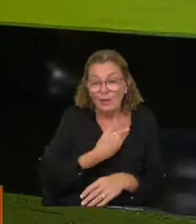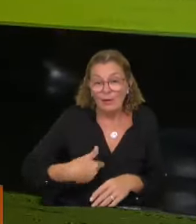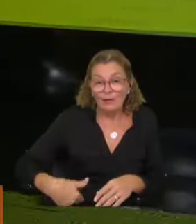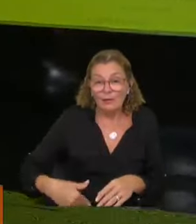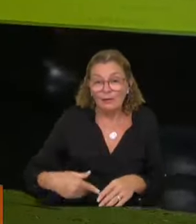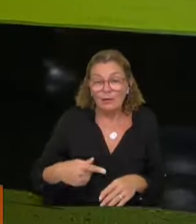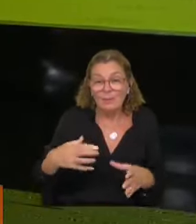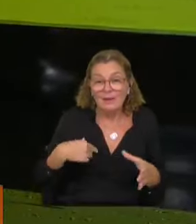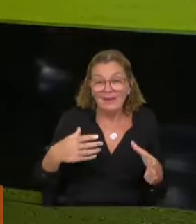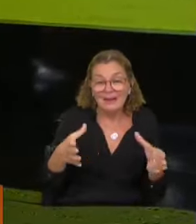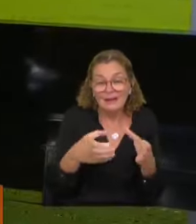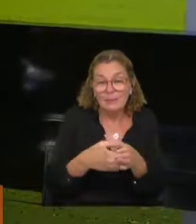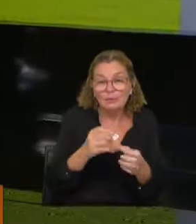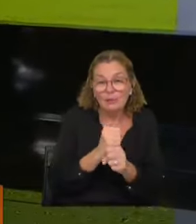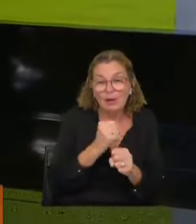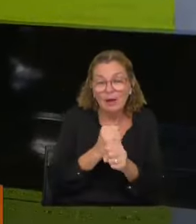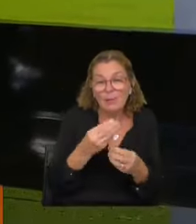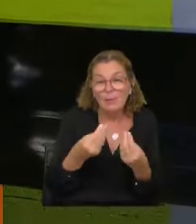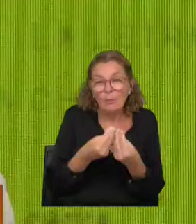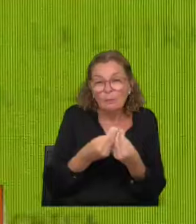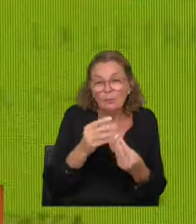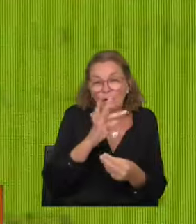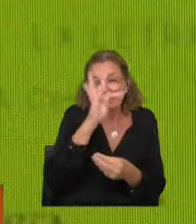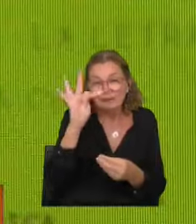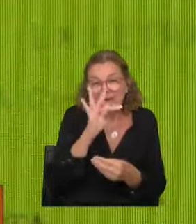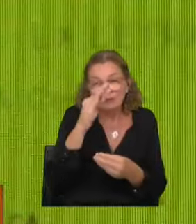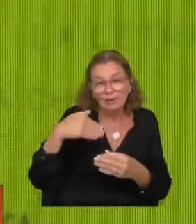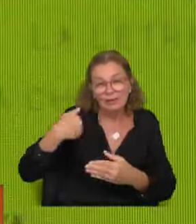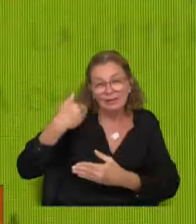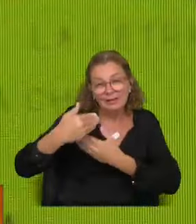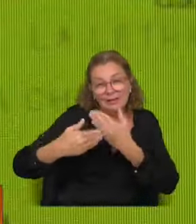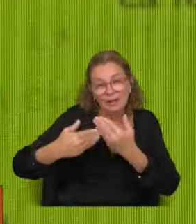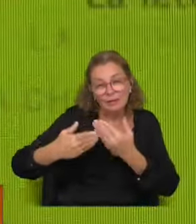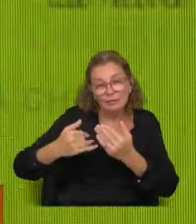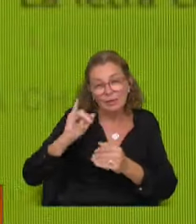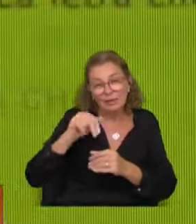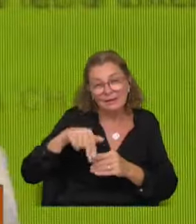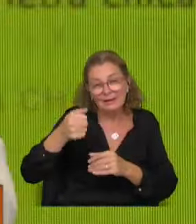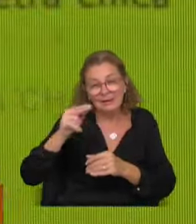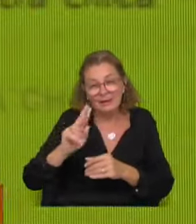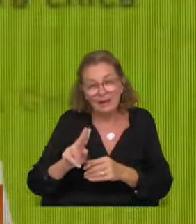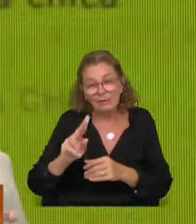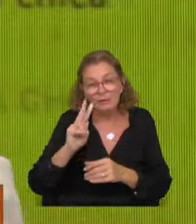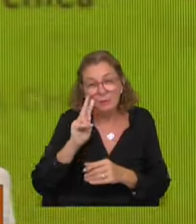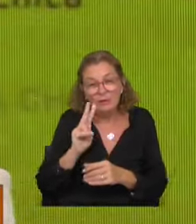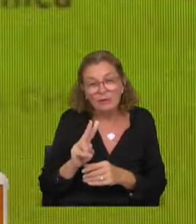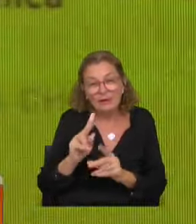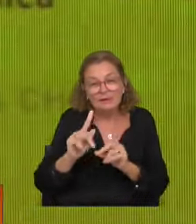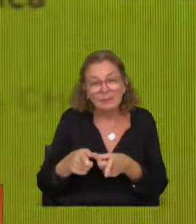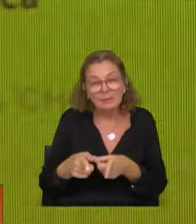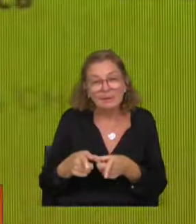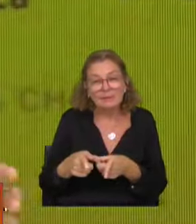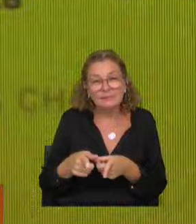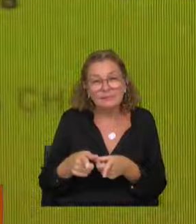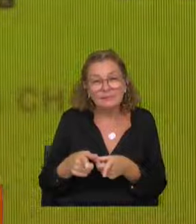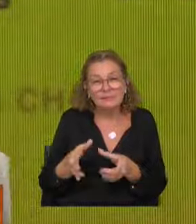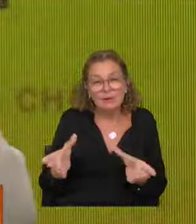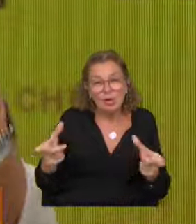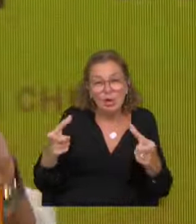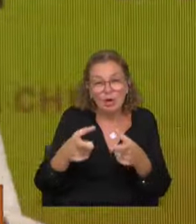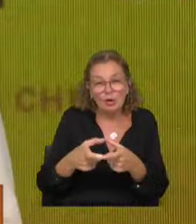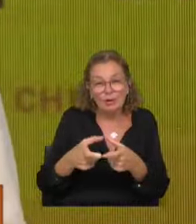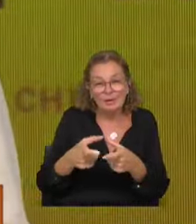Nosotros con mi equipo trabajamos mucho con los equipos técnicos de desarrollo programático de inau tenemos que ver también que el consejo del